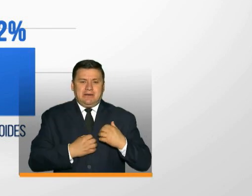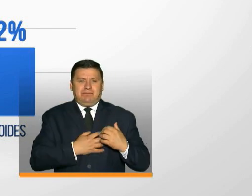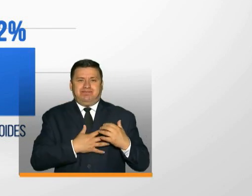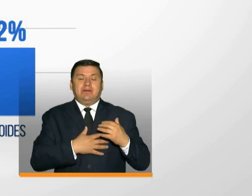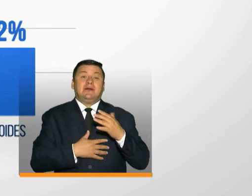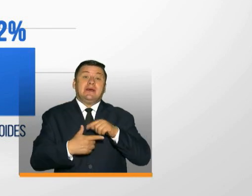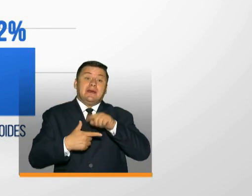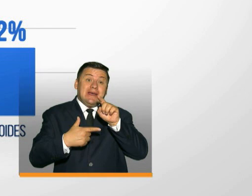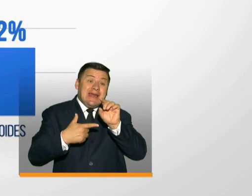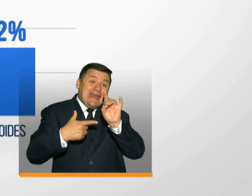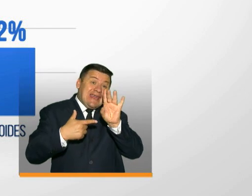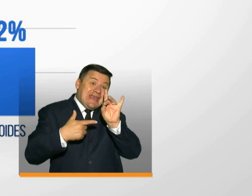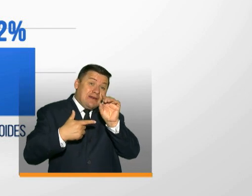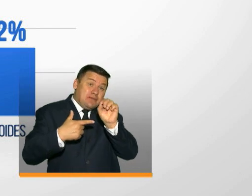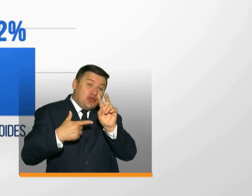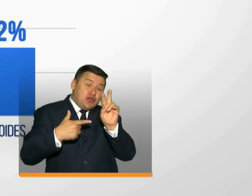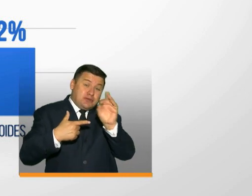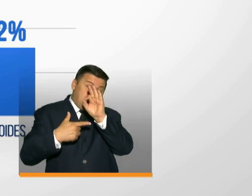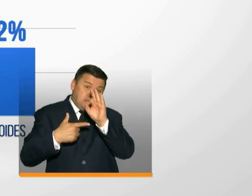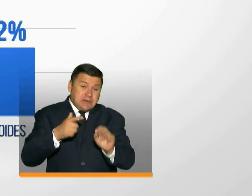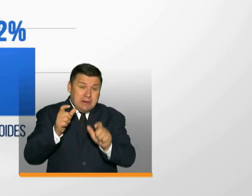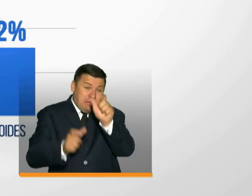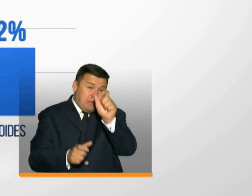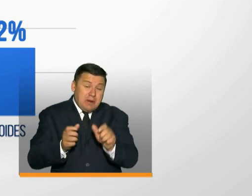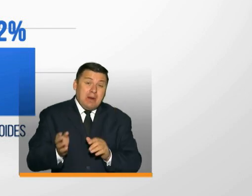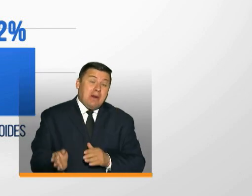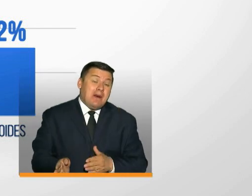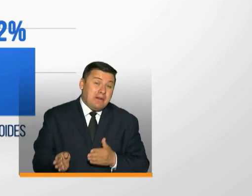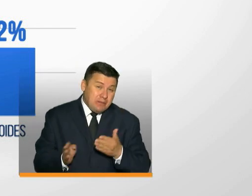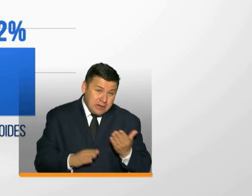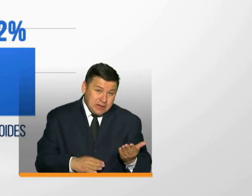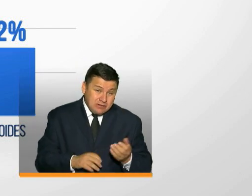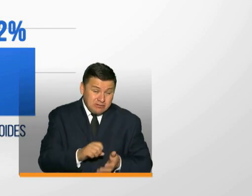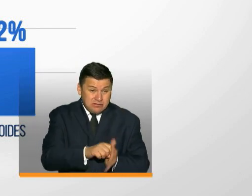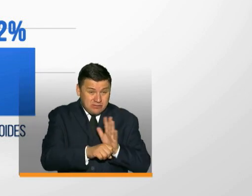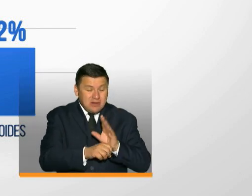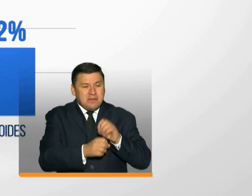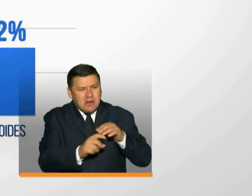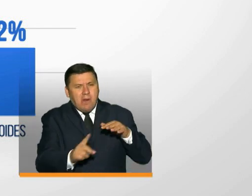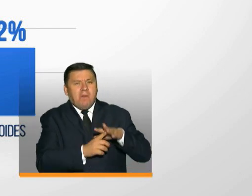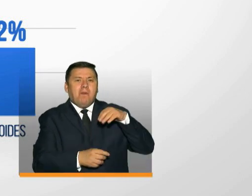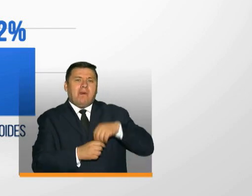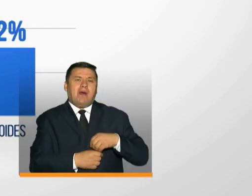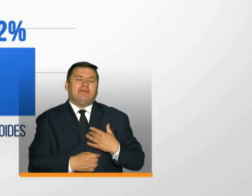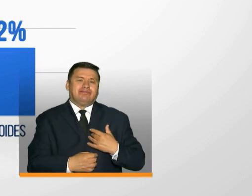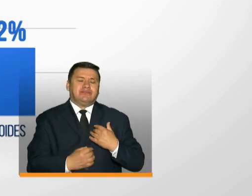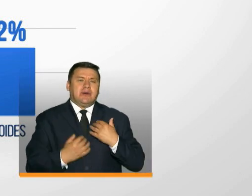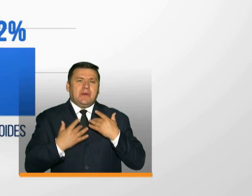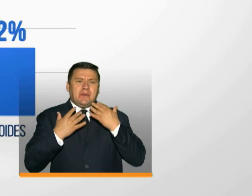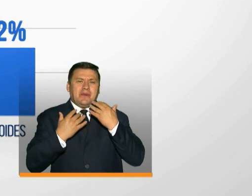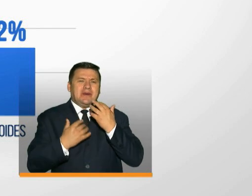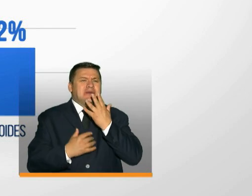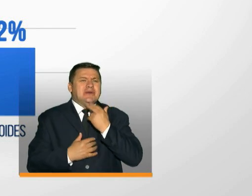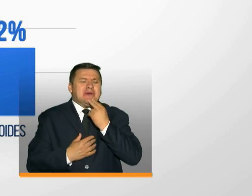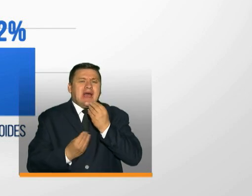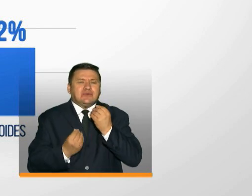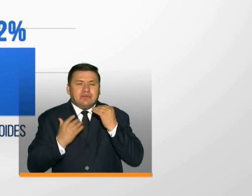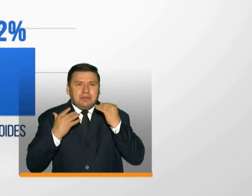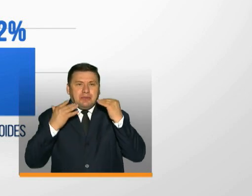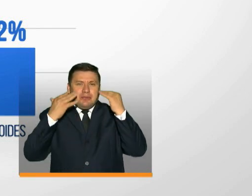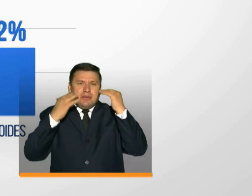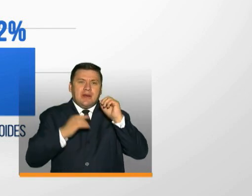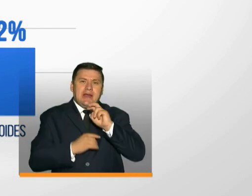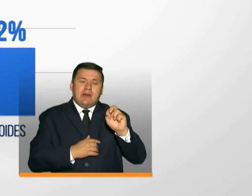El 15.2% de las personas que han fallecido por COVID han tenido diabetes mellitus tipo 1 o tipo